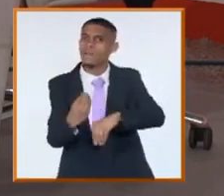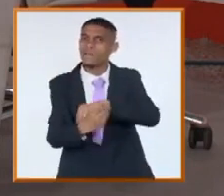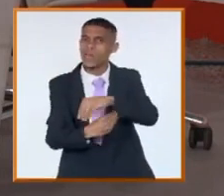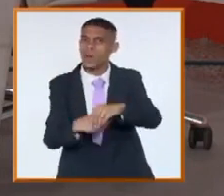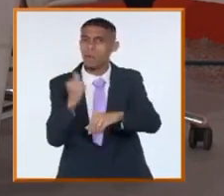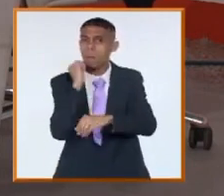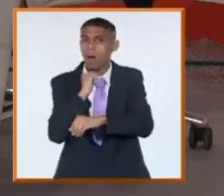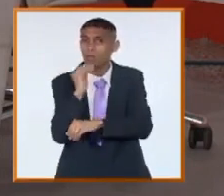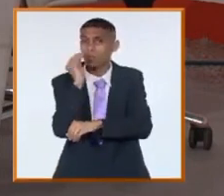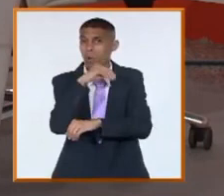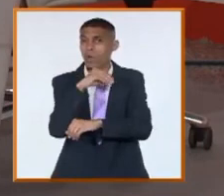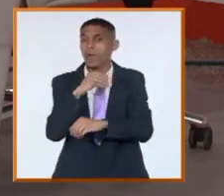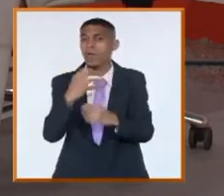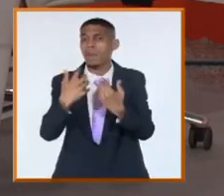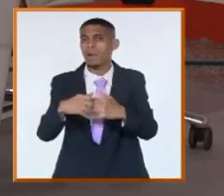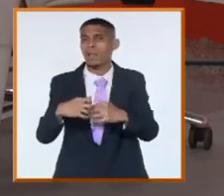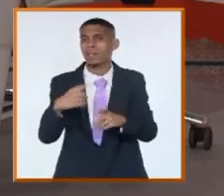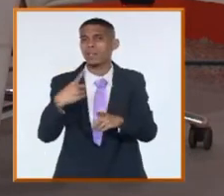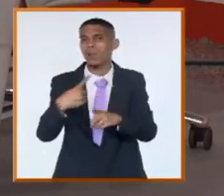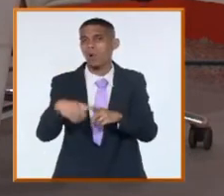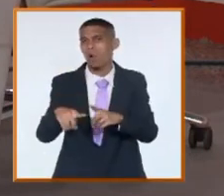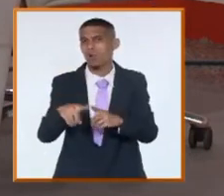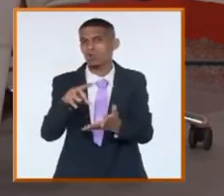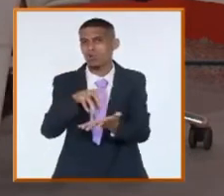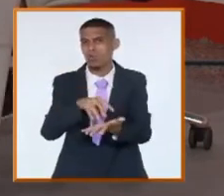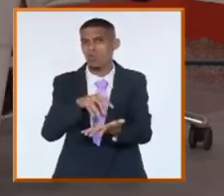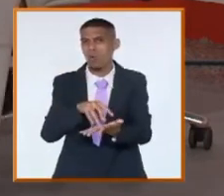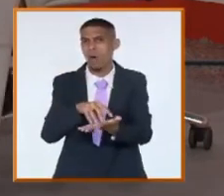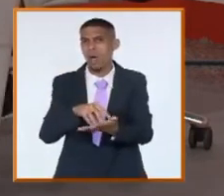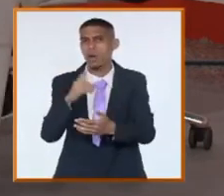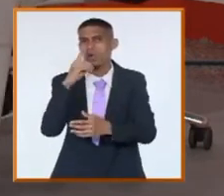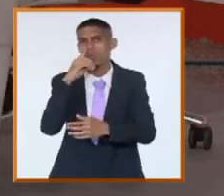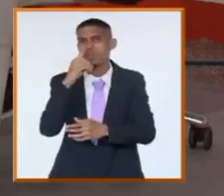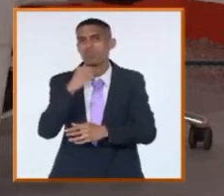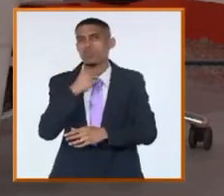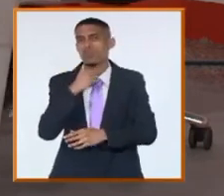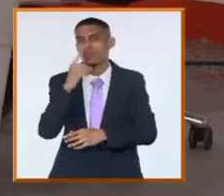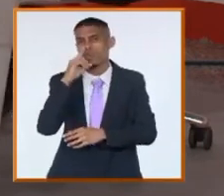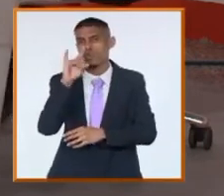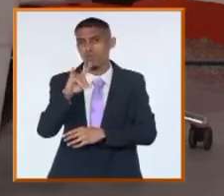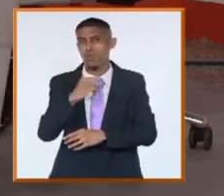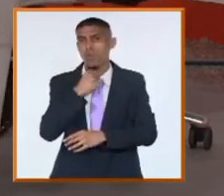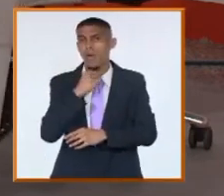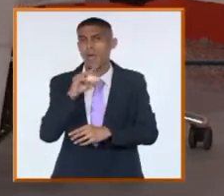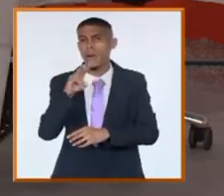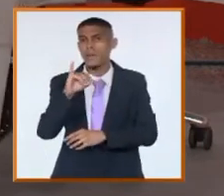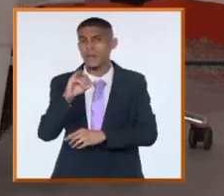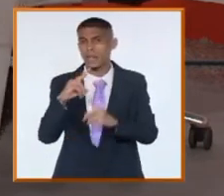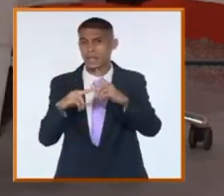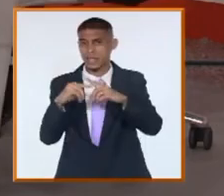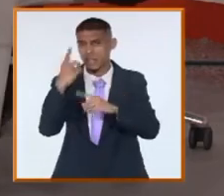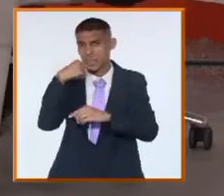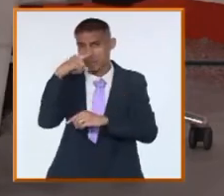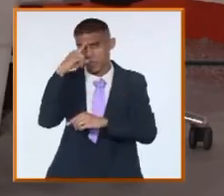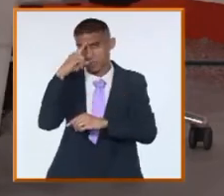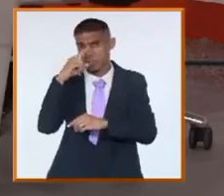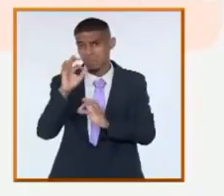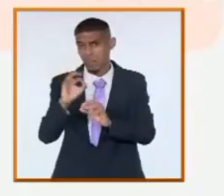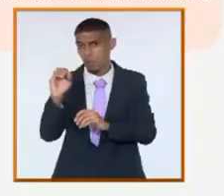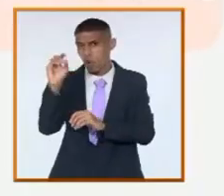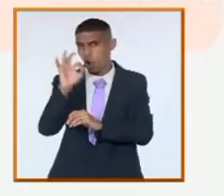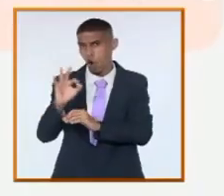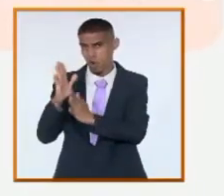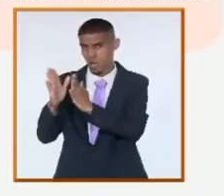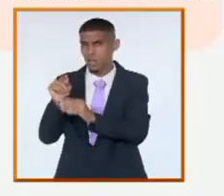nuevita pero prácticamente estamos haciendo una planta nueva Porque todo el corazón de la planta todo es nuevo y